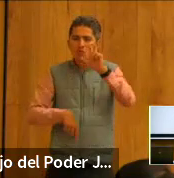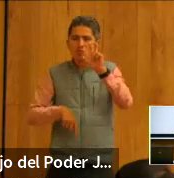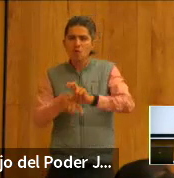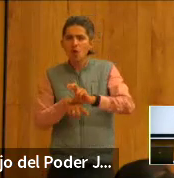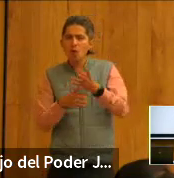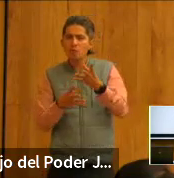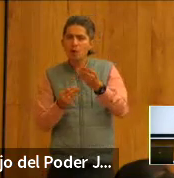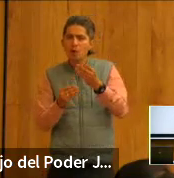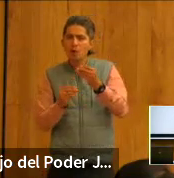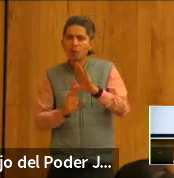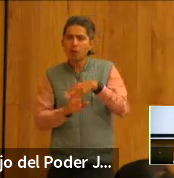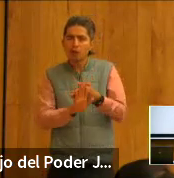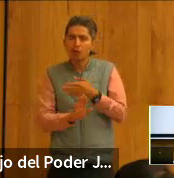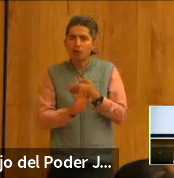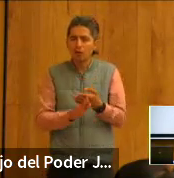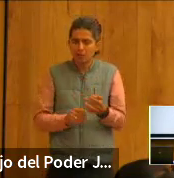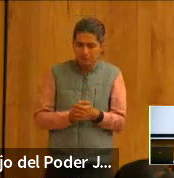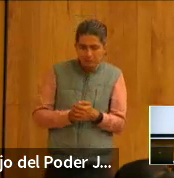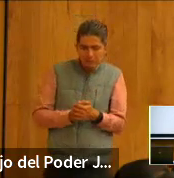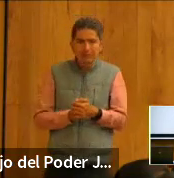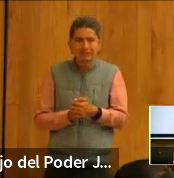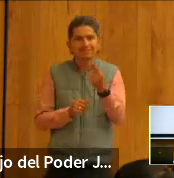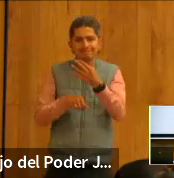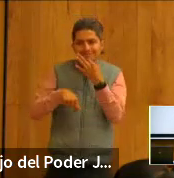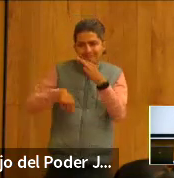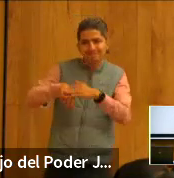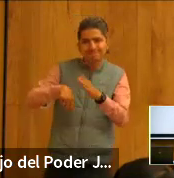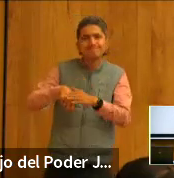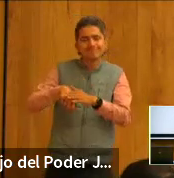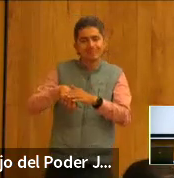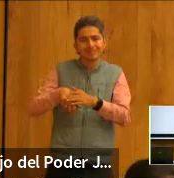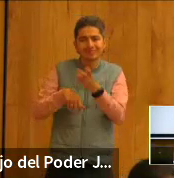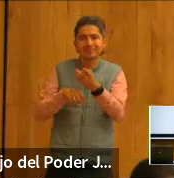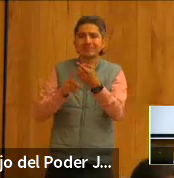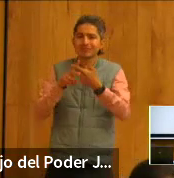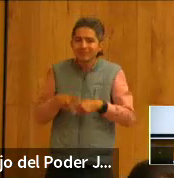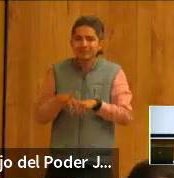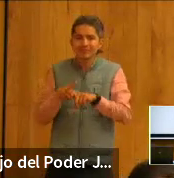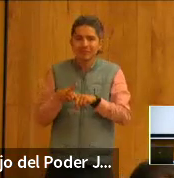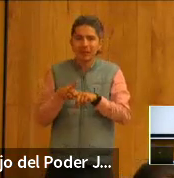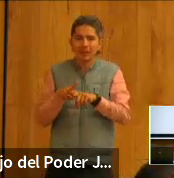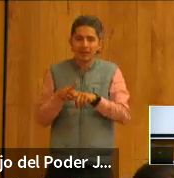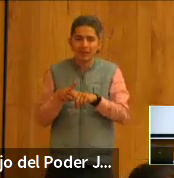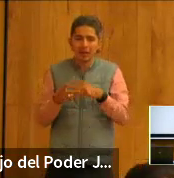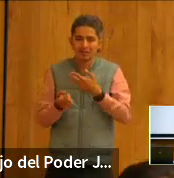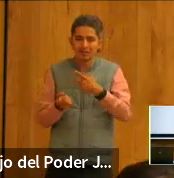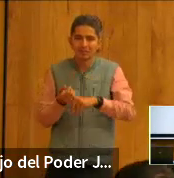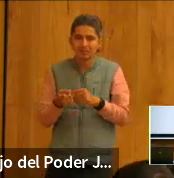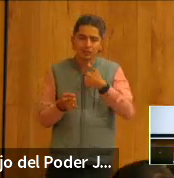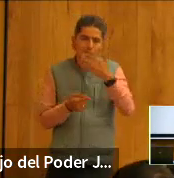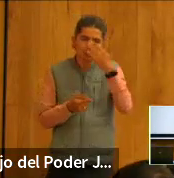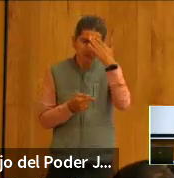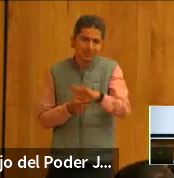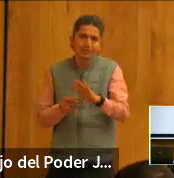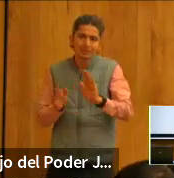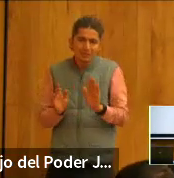que tenemos necesariamente que advertir desde este inicio donde nos la presentan. Yo sé